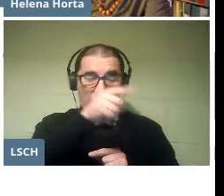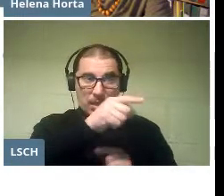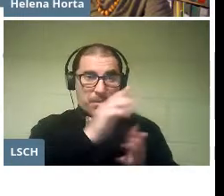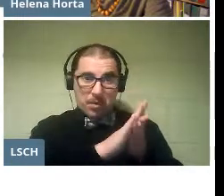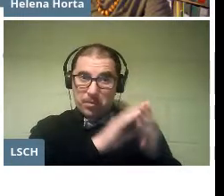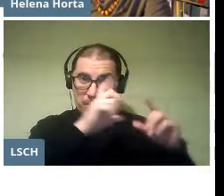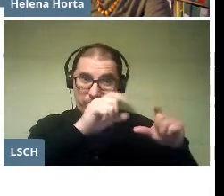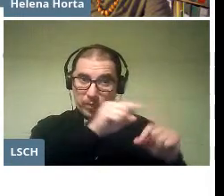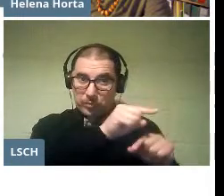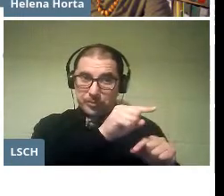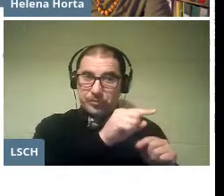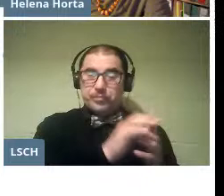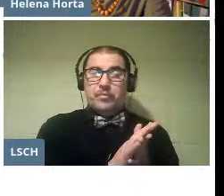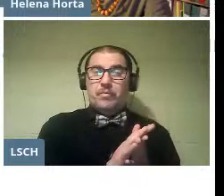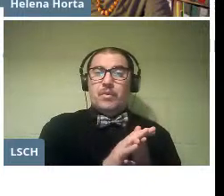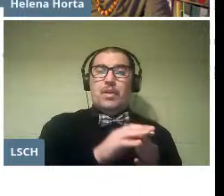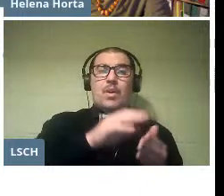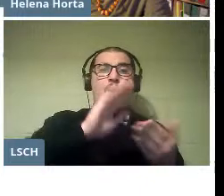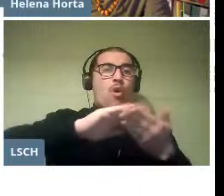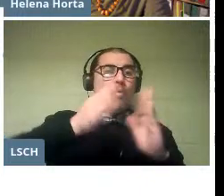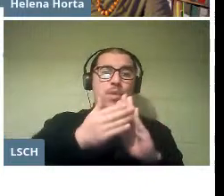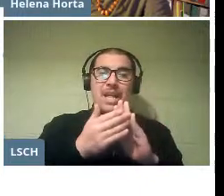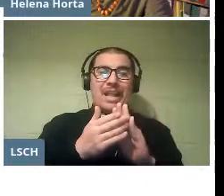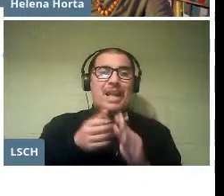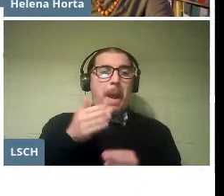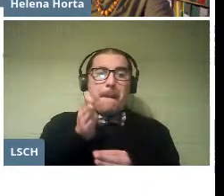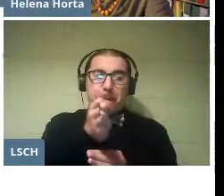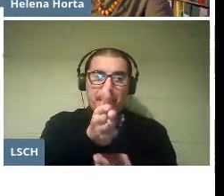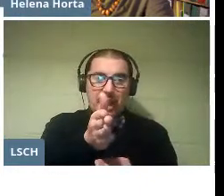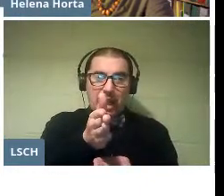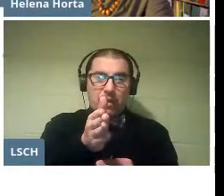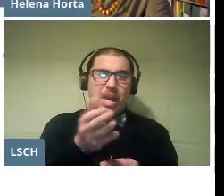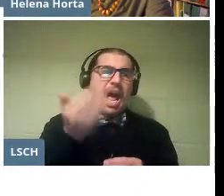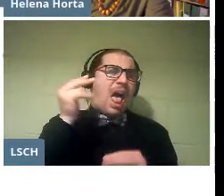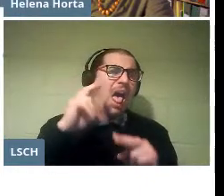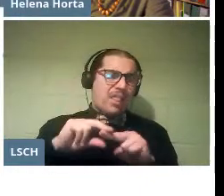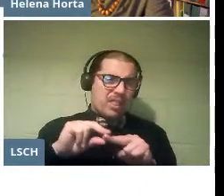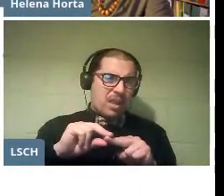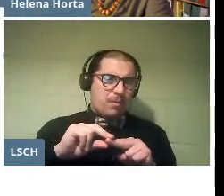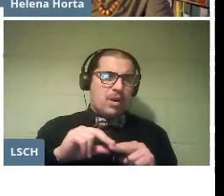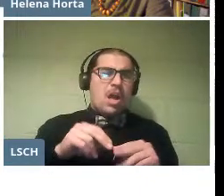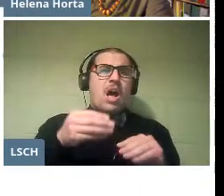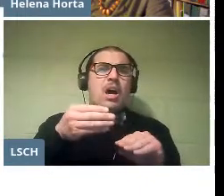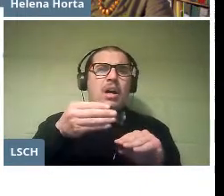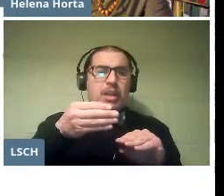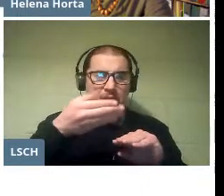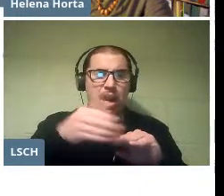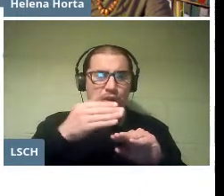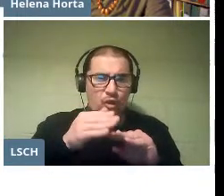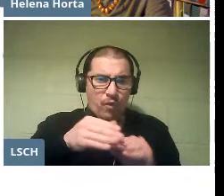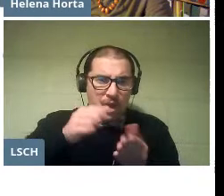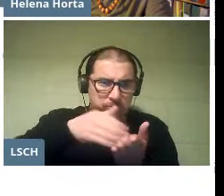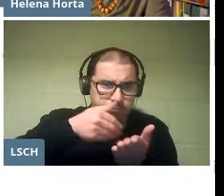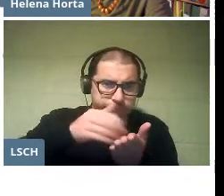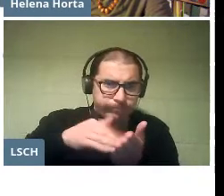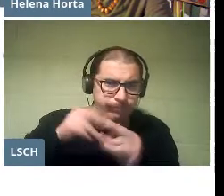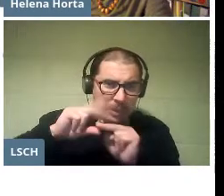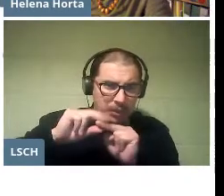Cuyos restos arqueológicos han sido encontrados en varios puntos al sur del Morro de Arica.